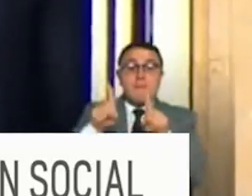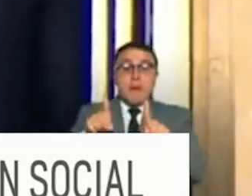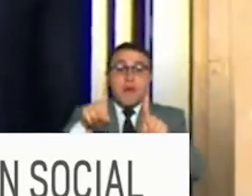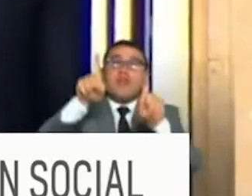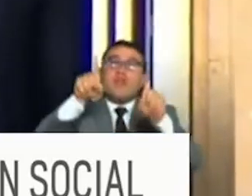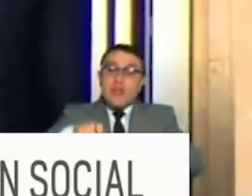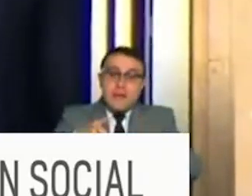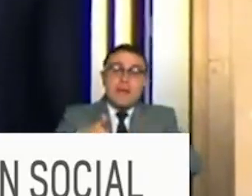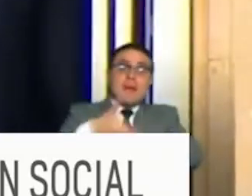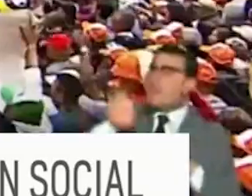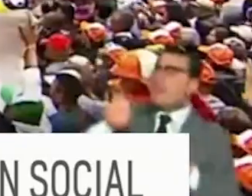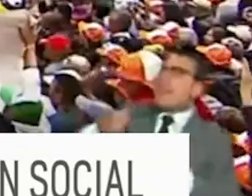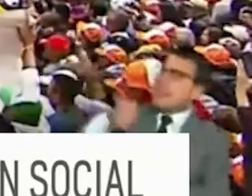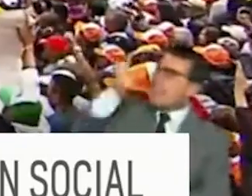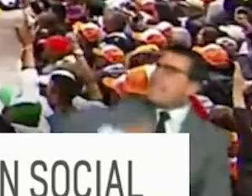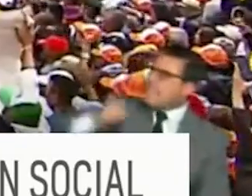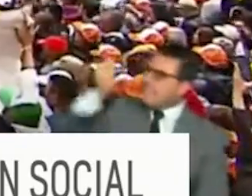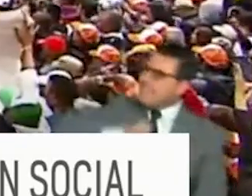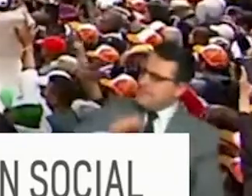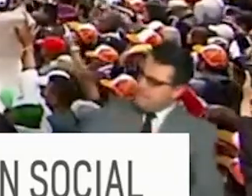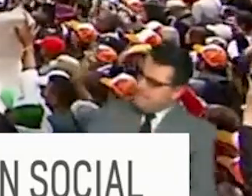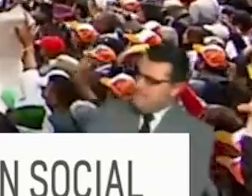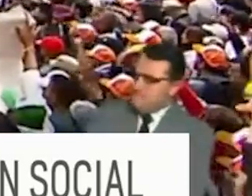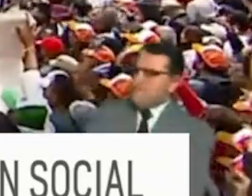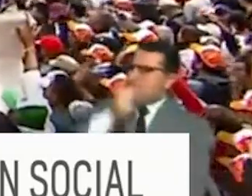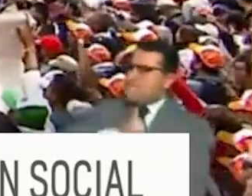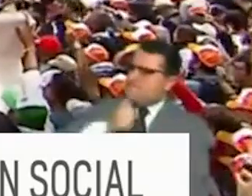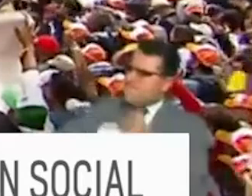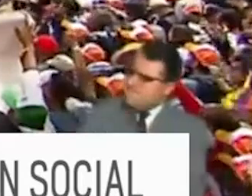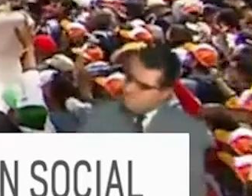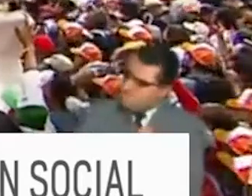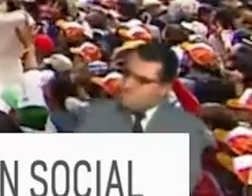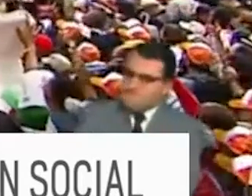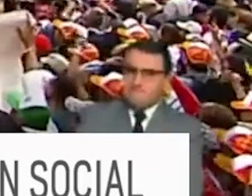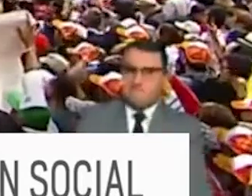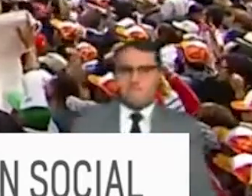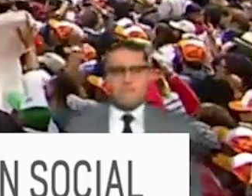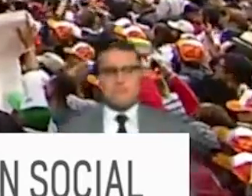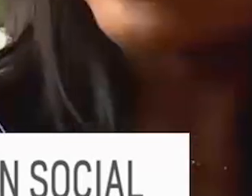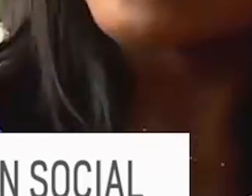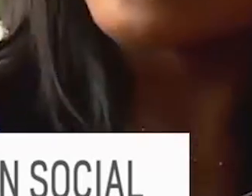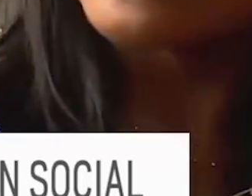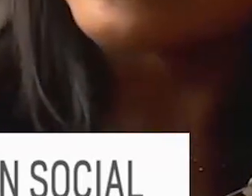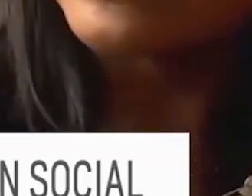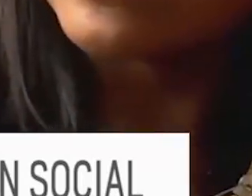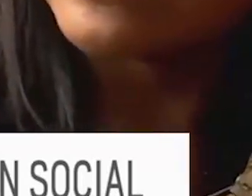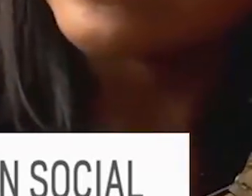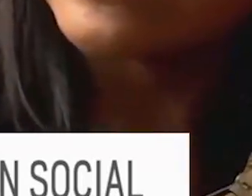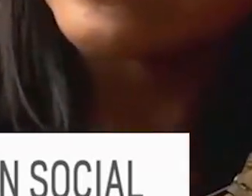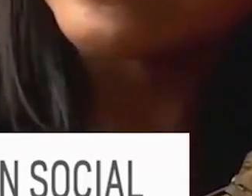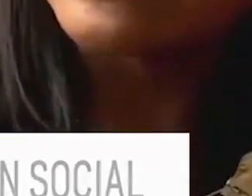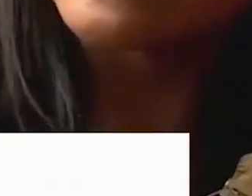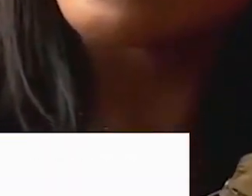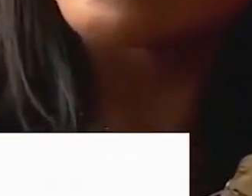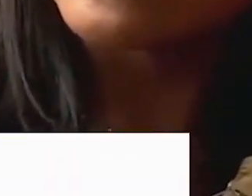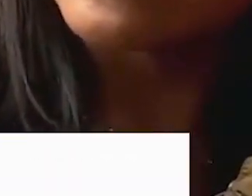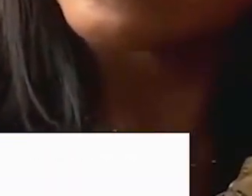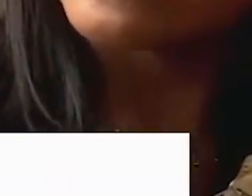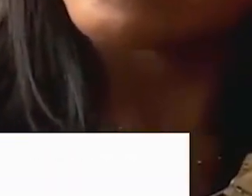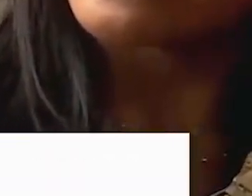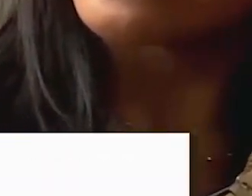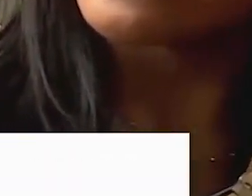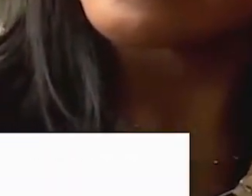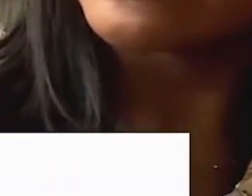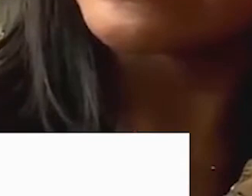pues advirtió que de no ser aprobadas las iniciativas podría haber una revolución. Y al llamado a la presencia de la población en